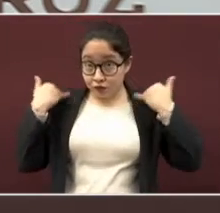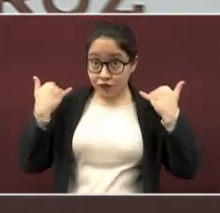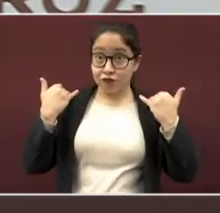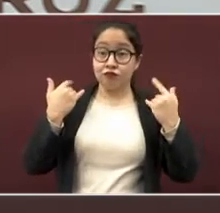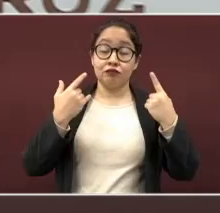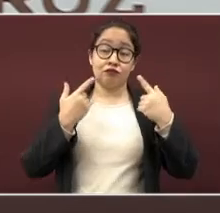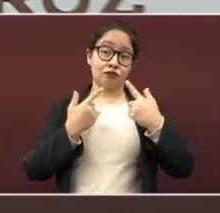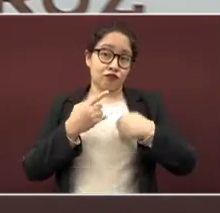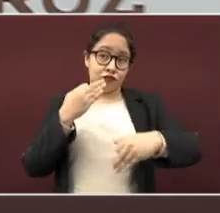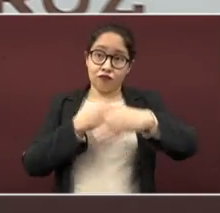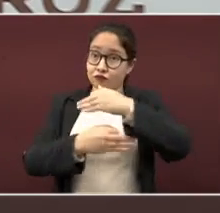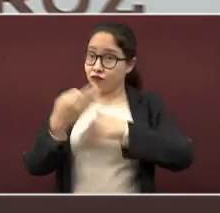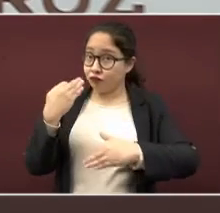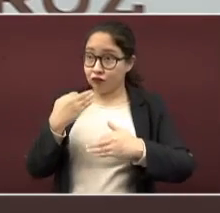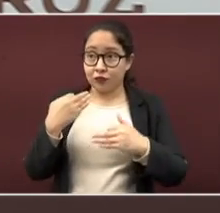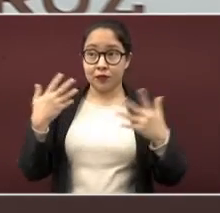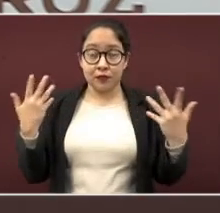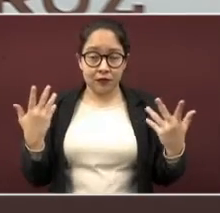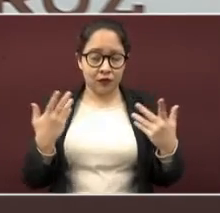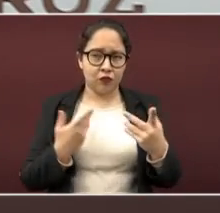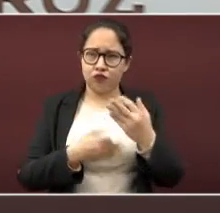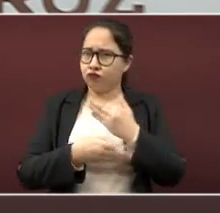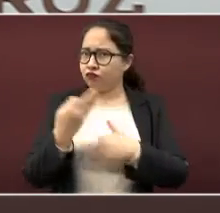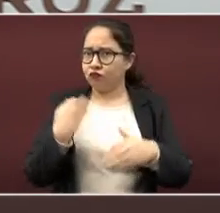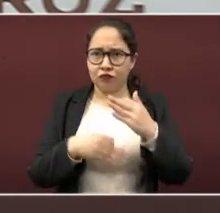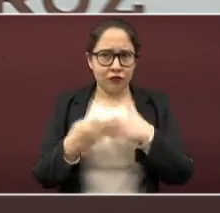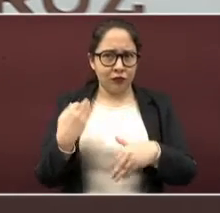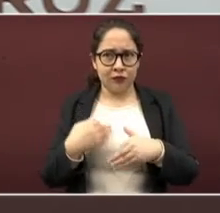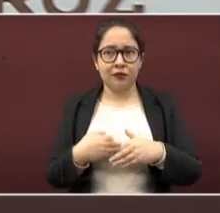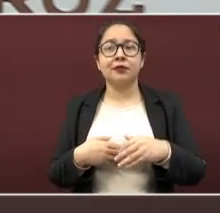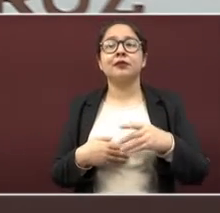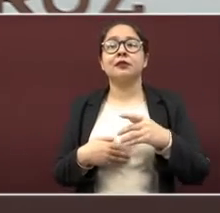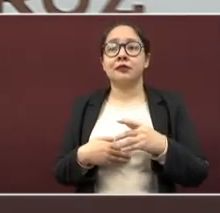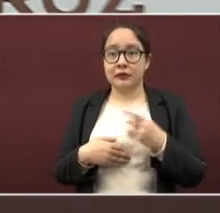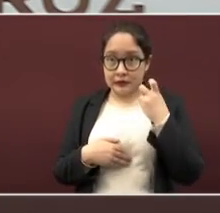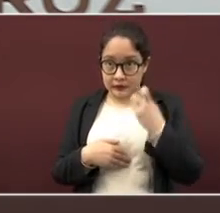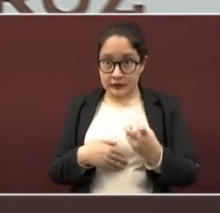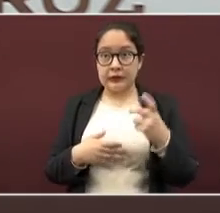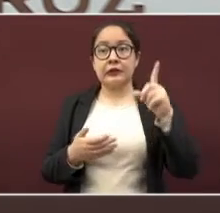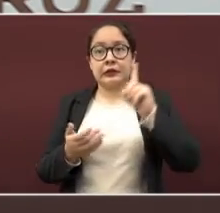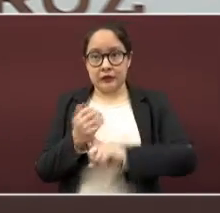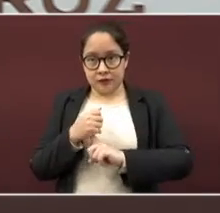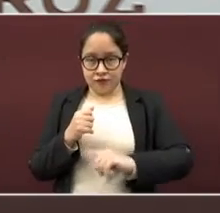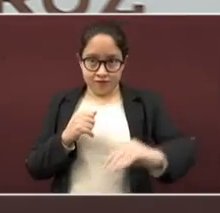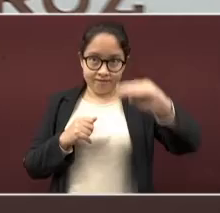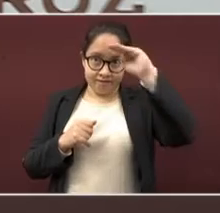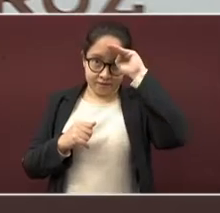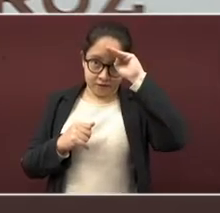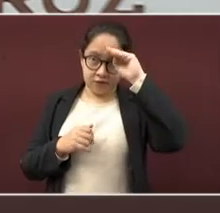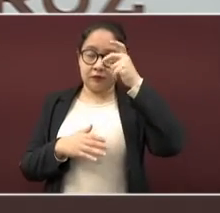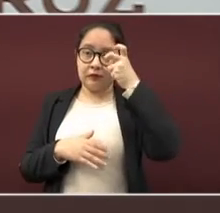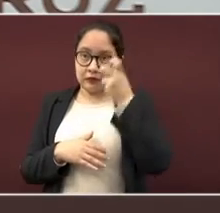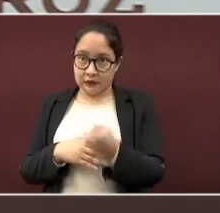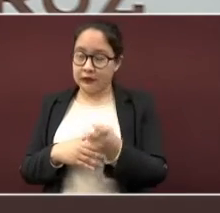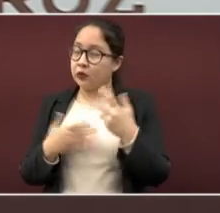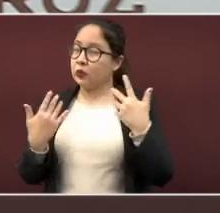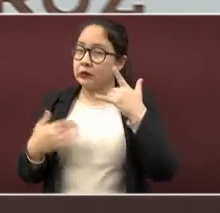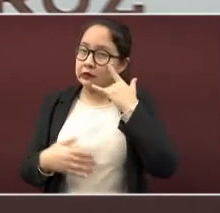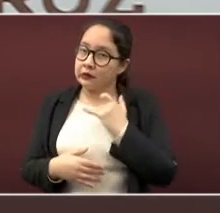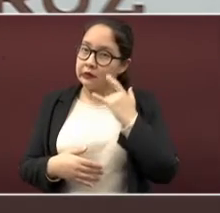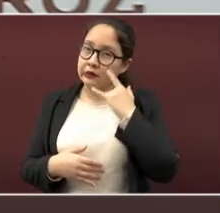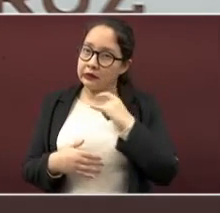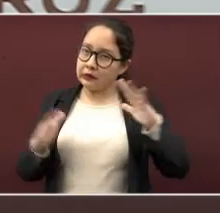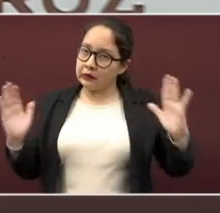adultos todos absolutamente todos están considerados dentro de ésta lucha